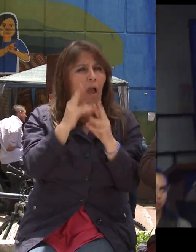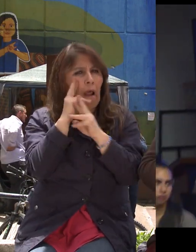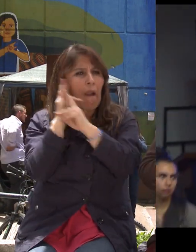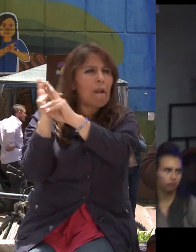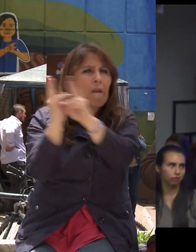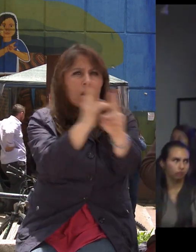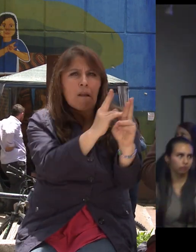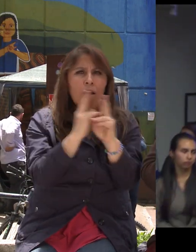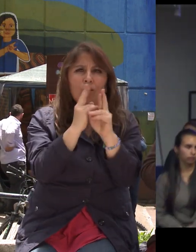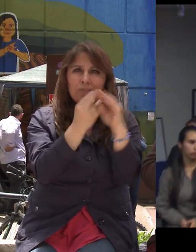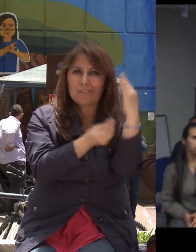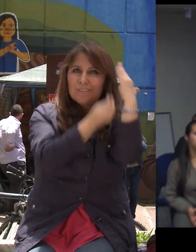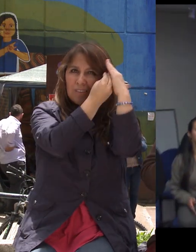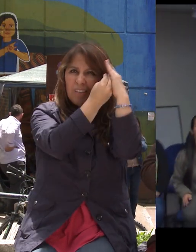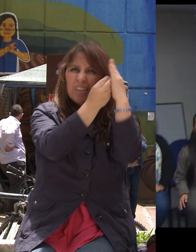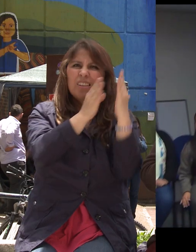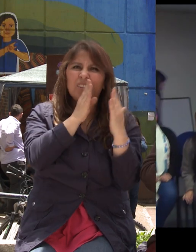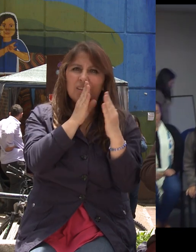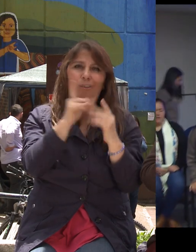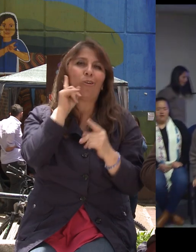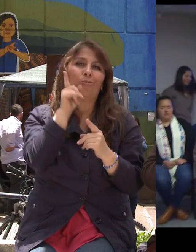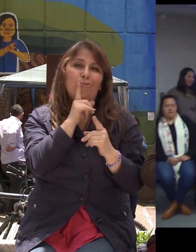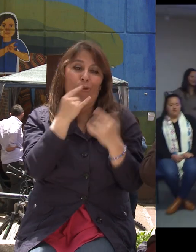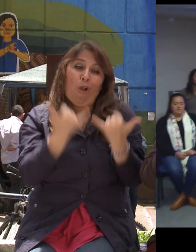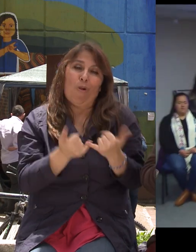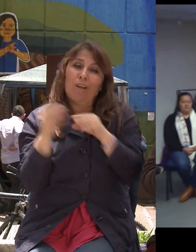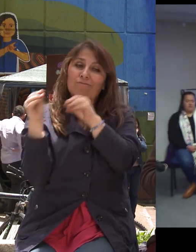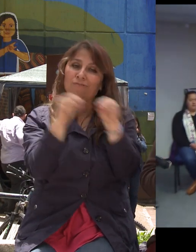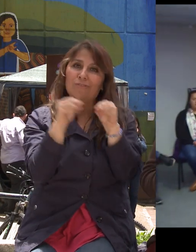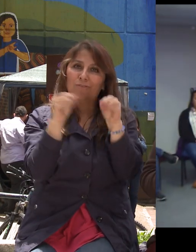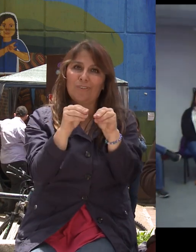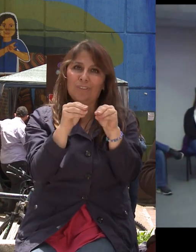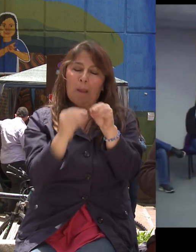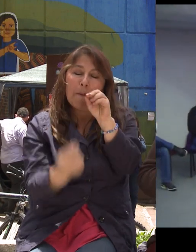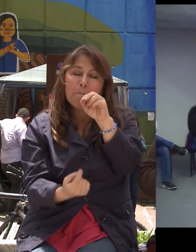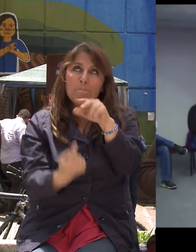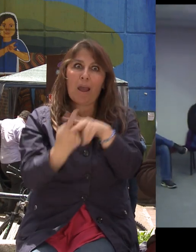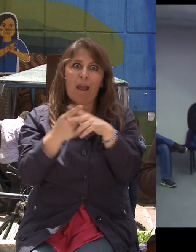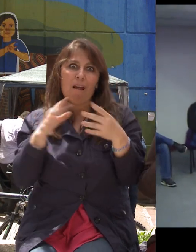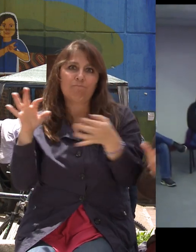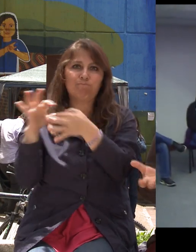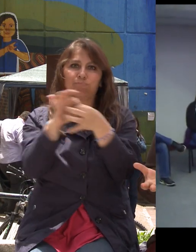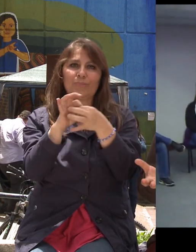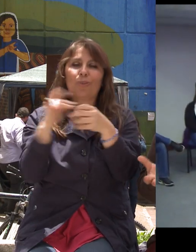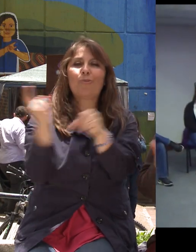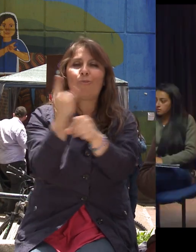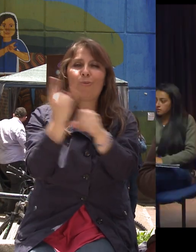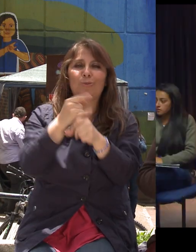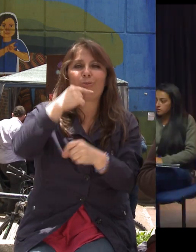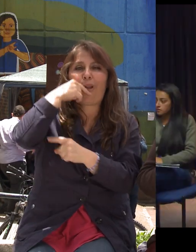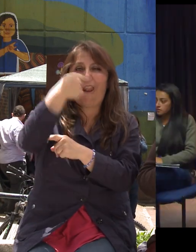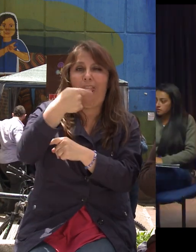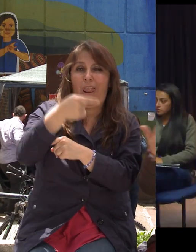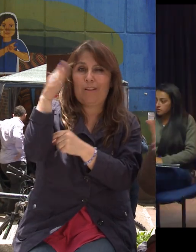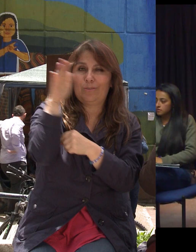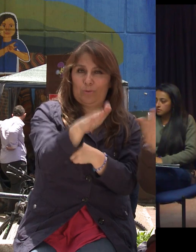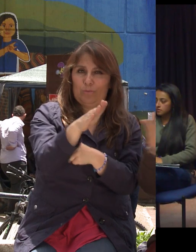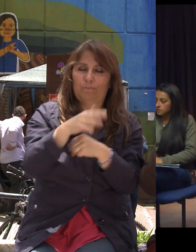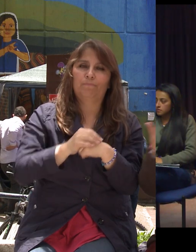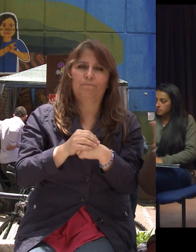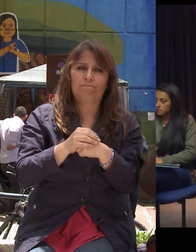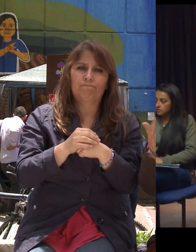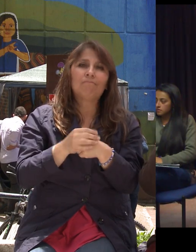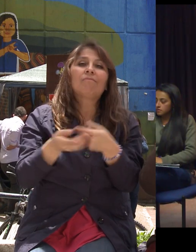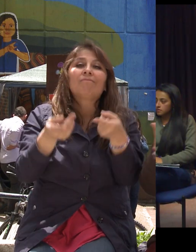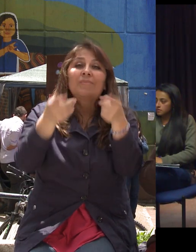que están construyendo los maestros sordos en formación a partir de su lengua. De otra parte, pues permite que se